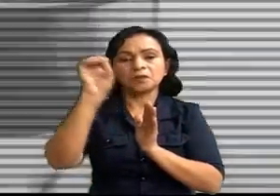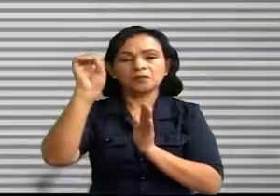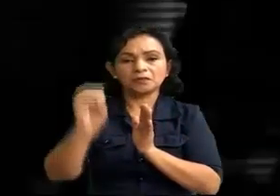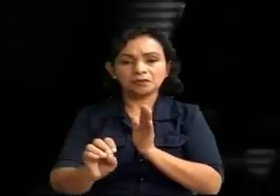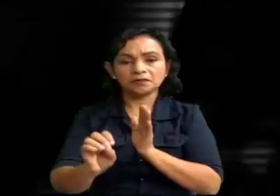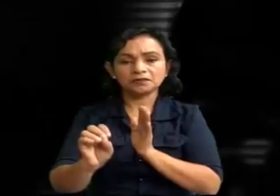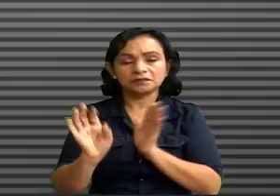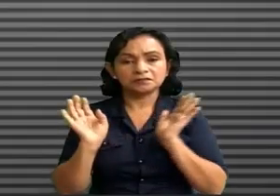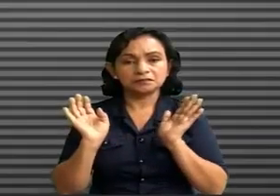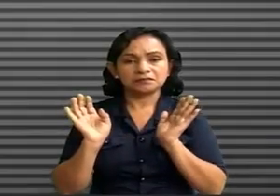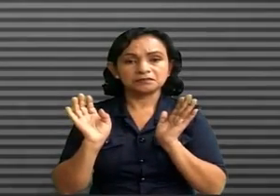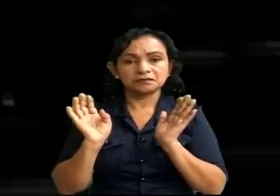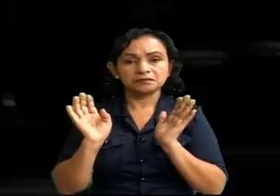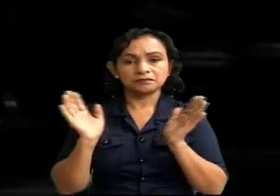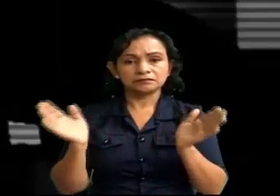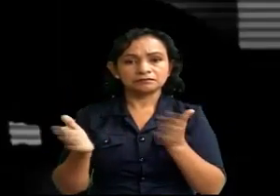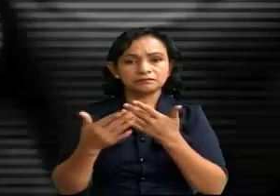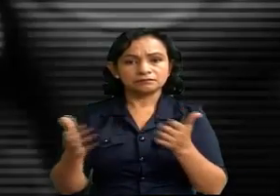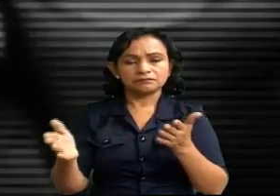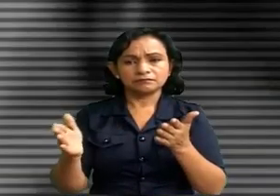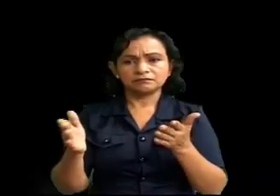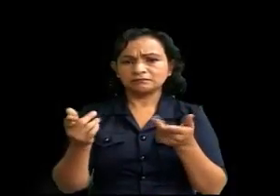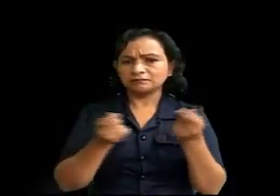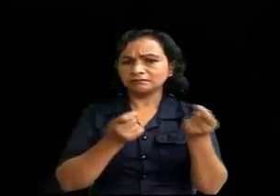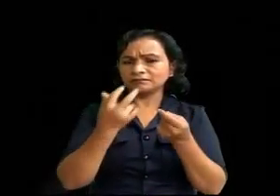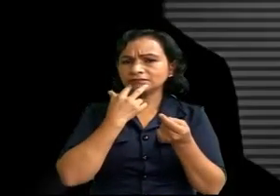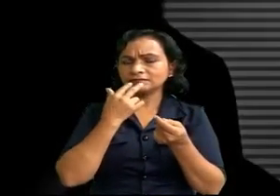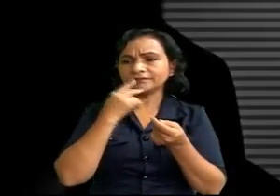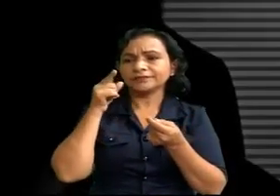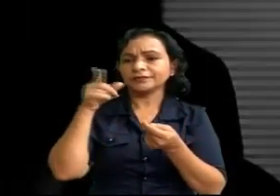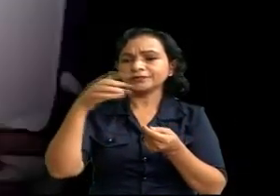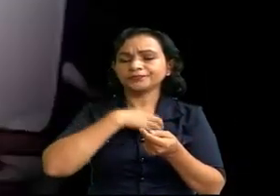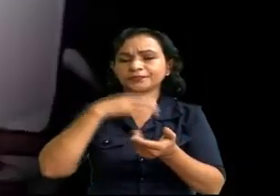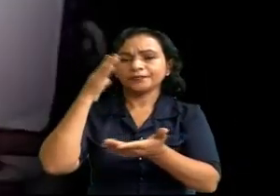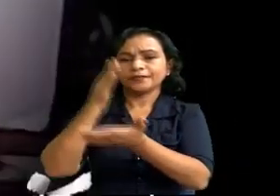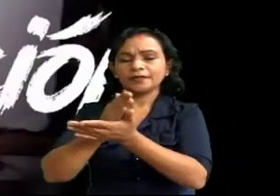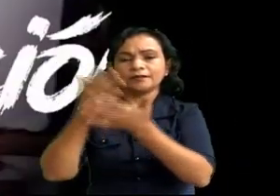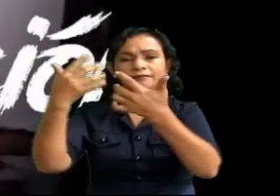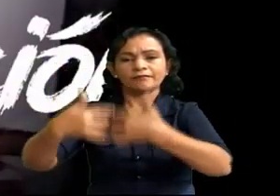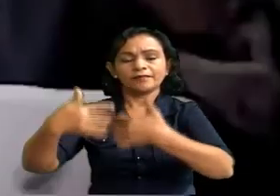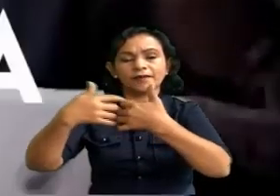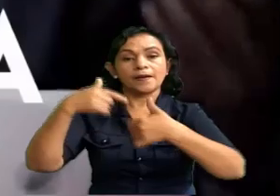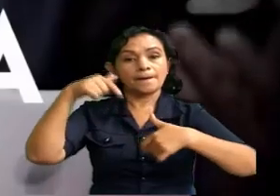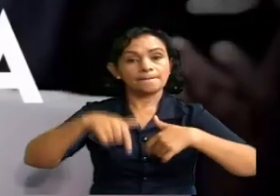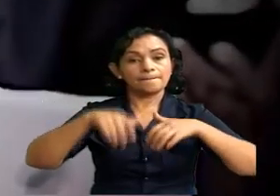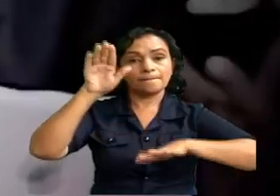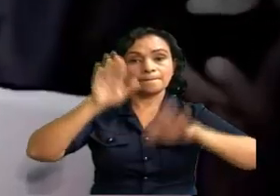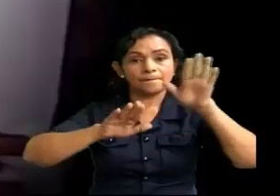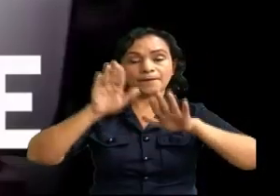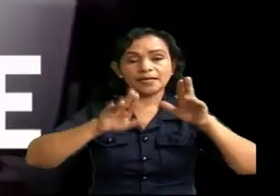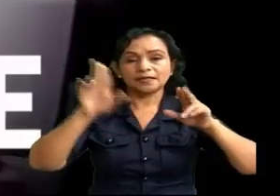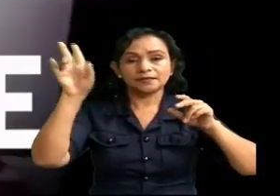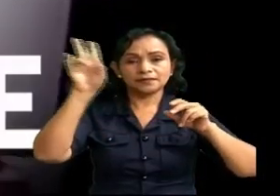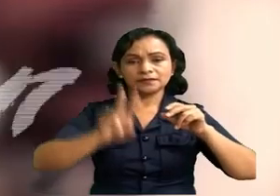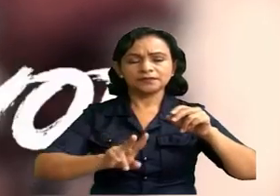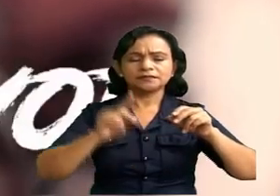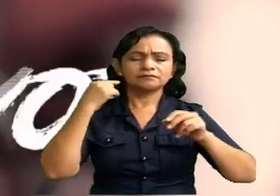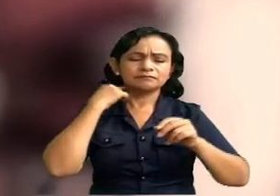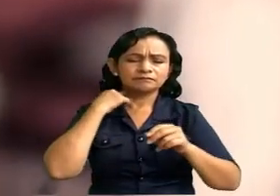O sea que eso estaba totalmente bajo control de las transnacionales. Ahora la participación de PDVSA